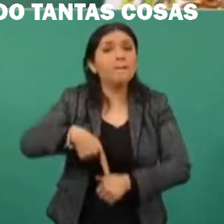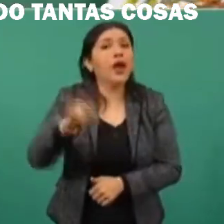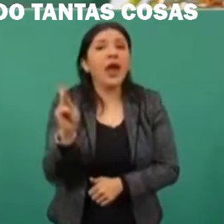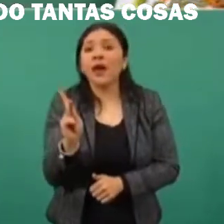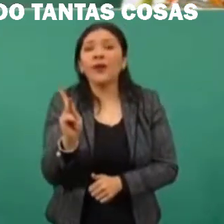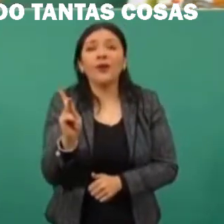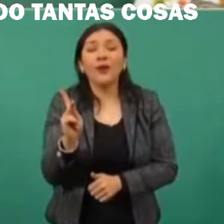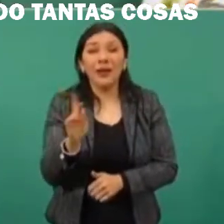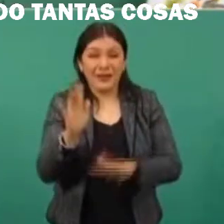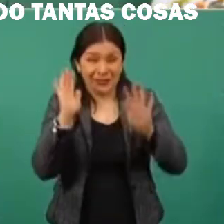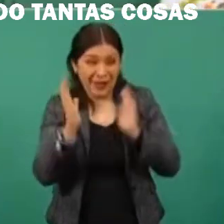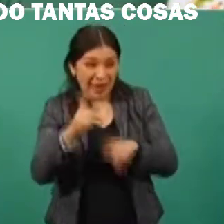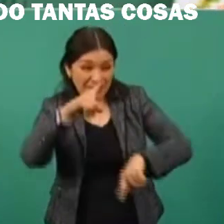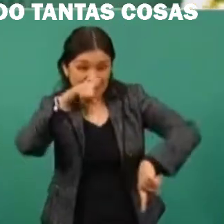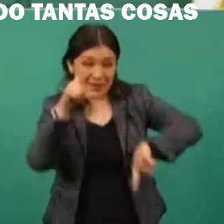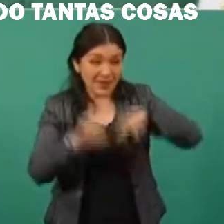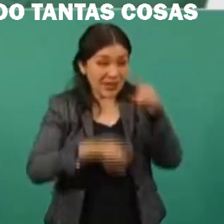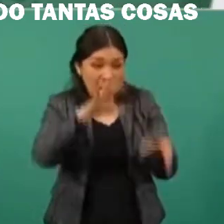arrancar de raíz